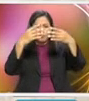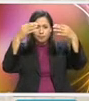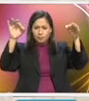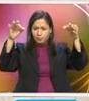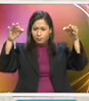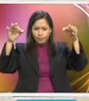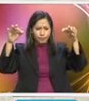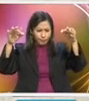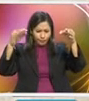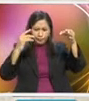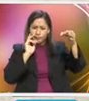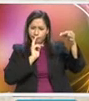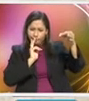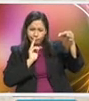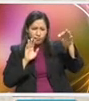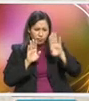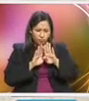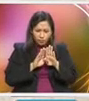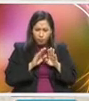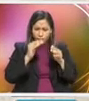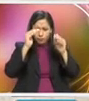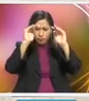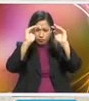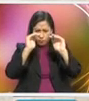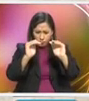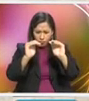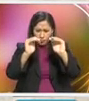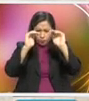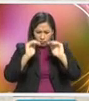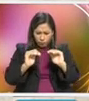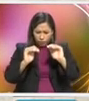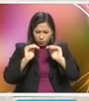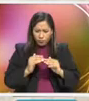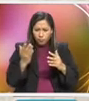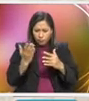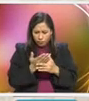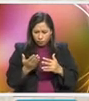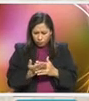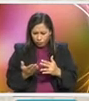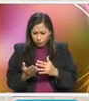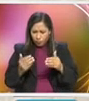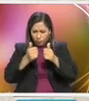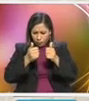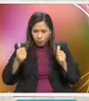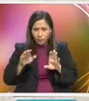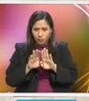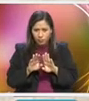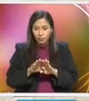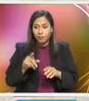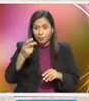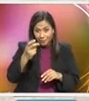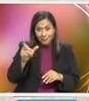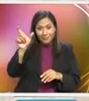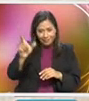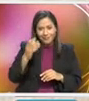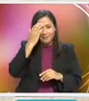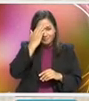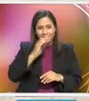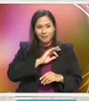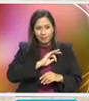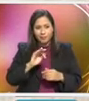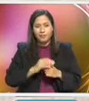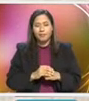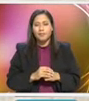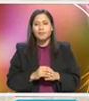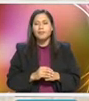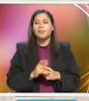hoja, y vieras cómo lo estás separando. Aquí la importancia de empezar a conocer a todos estos personajes por lo que realmente son y